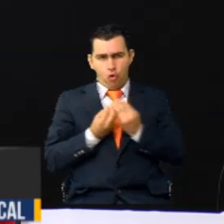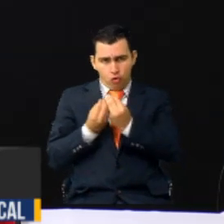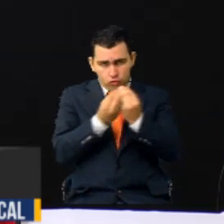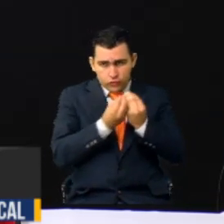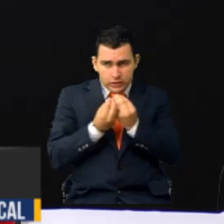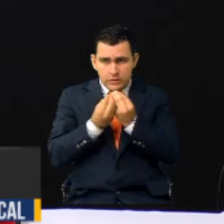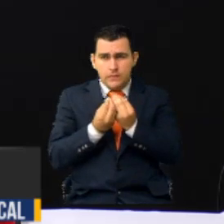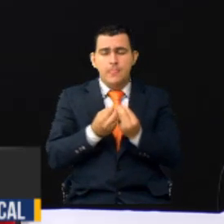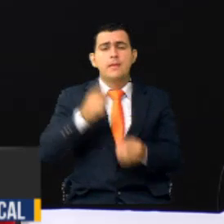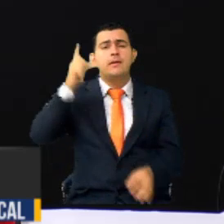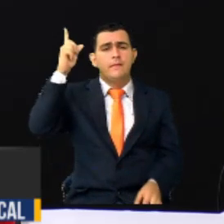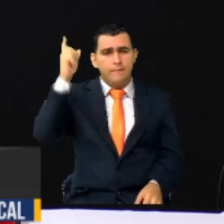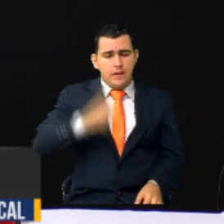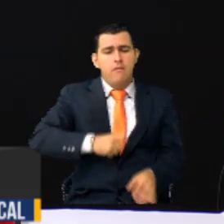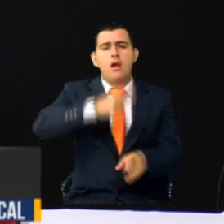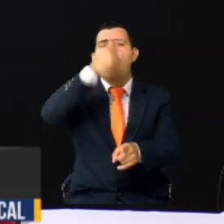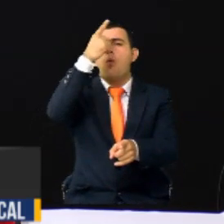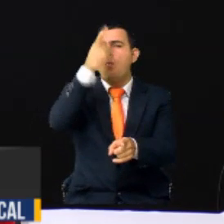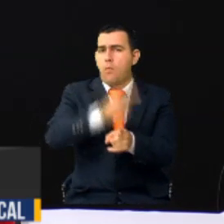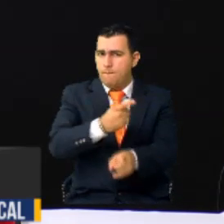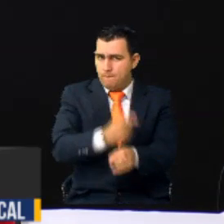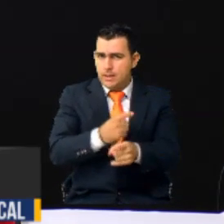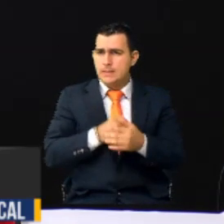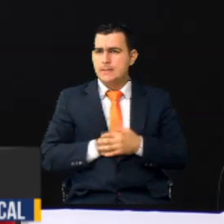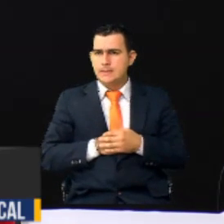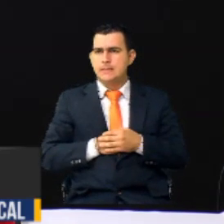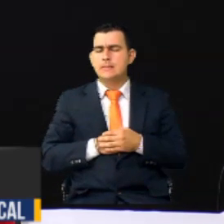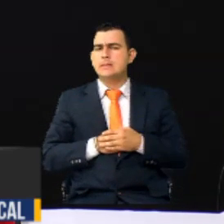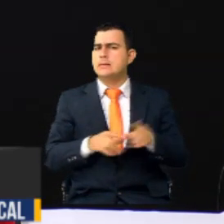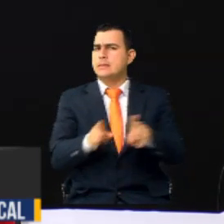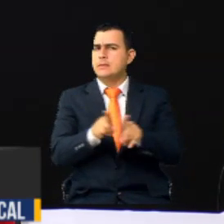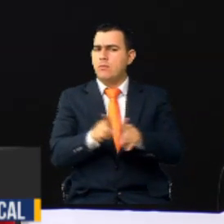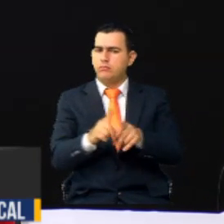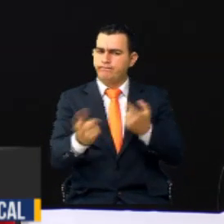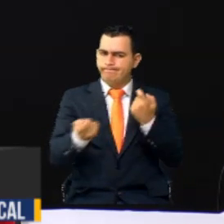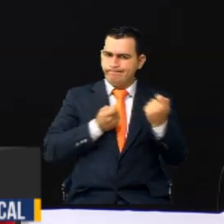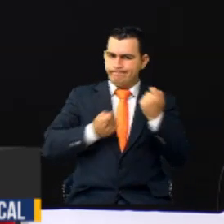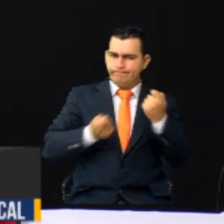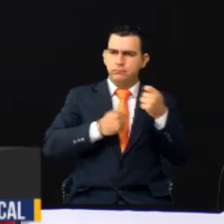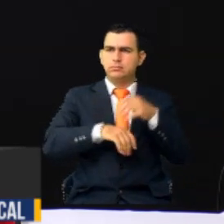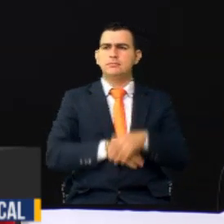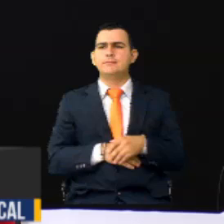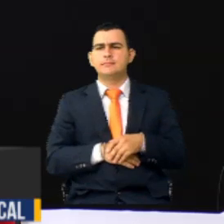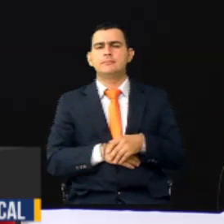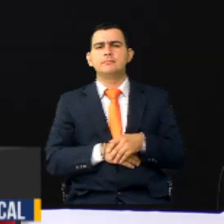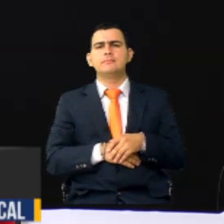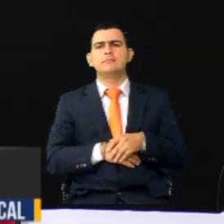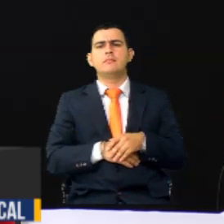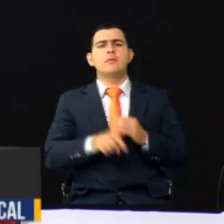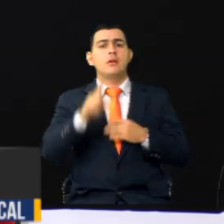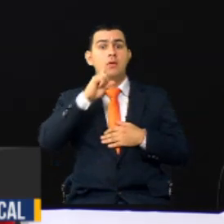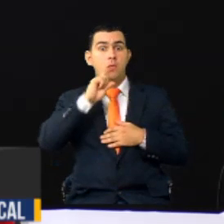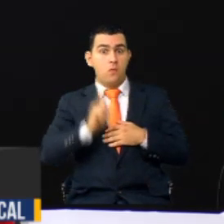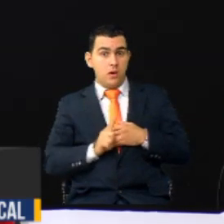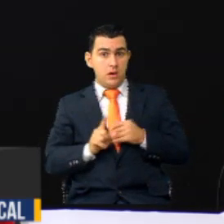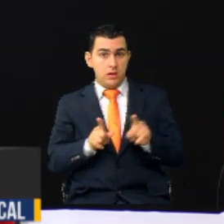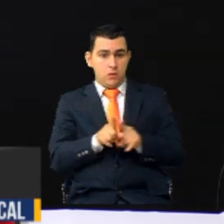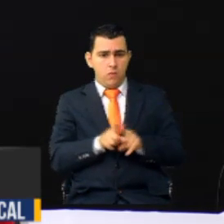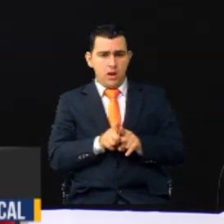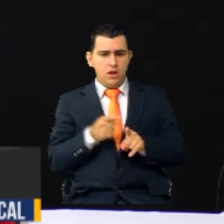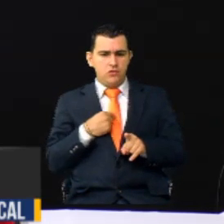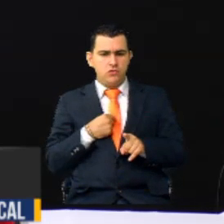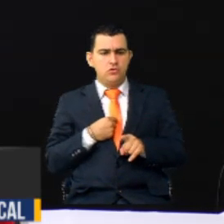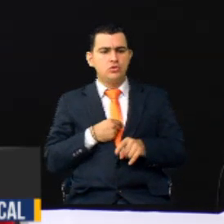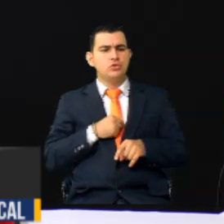y tiene que cumplir su labor, y la labor del control político es uno de ellos. No es amarrando los mandatarios,